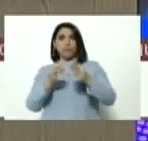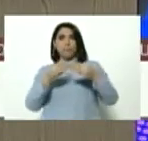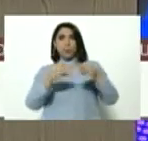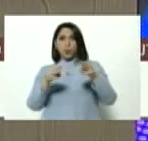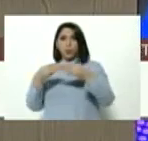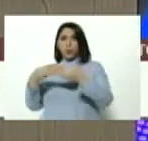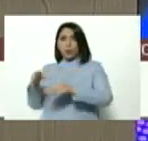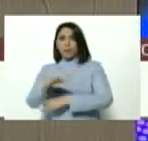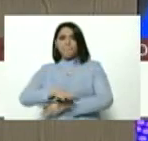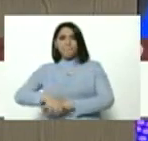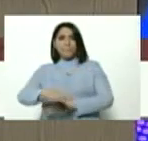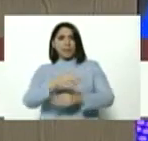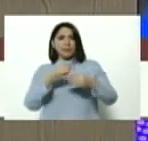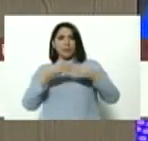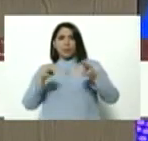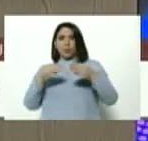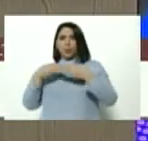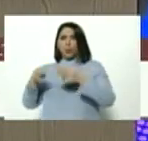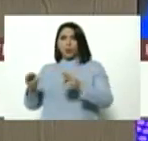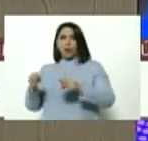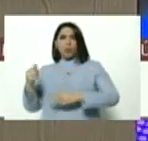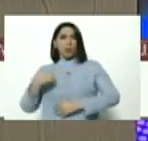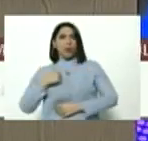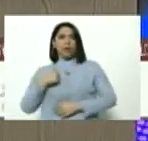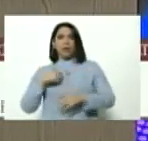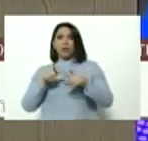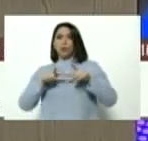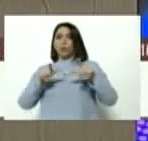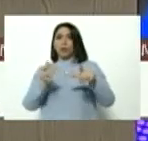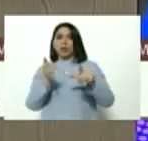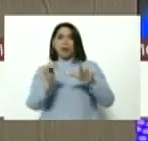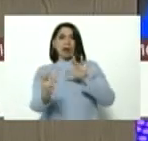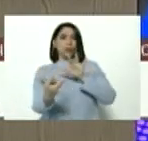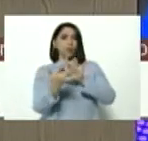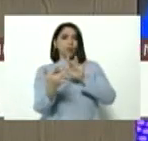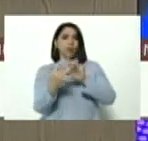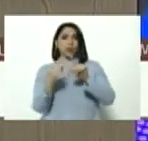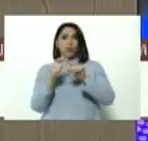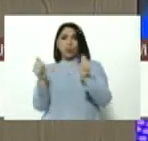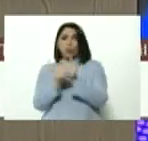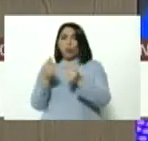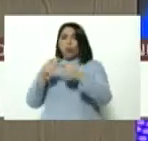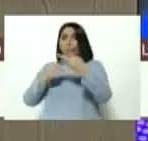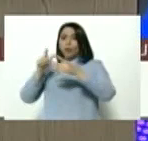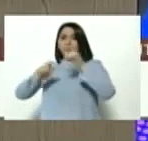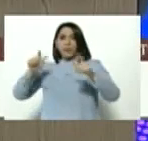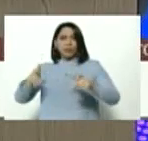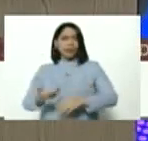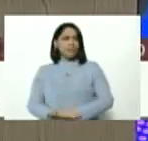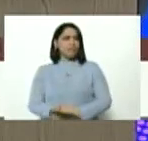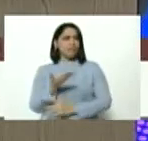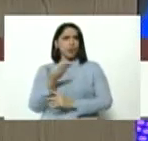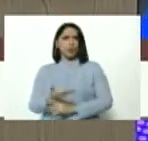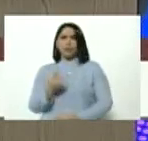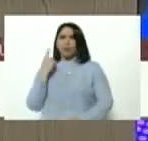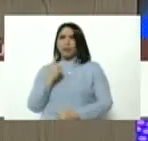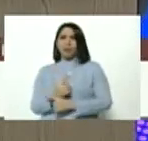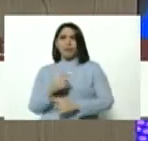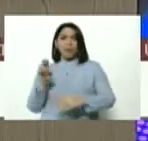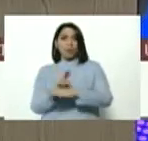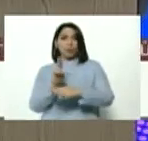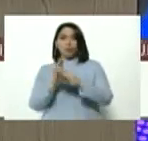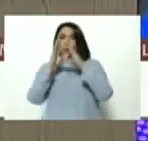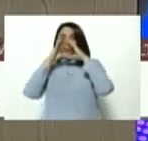plazas públicas, en cualquier zona donde usted esté en contacto con otras personas, es fundamental, es imprescindible el uso